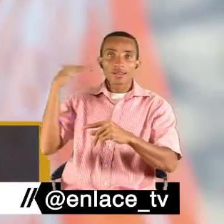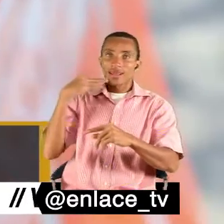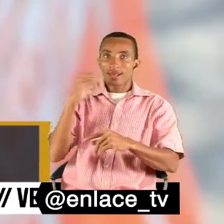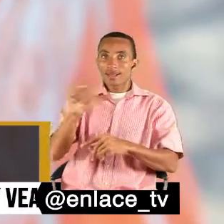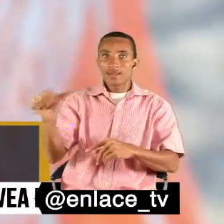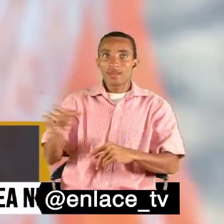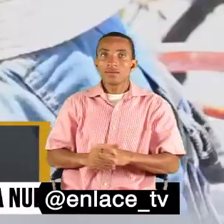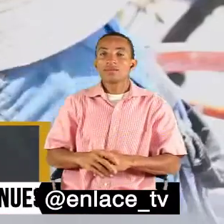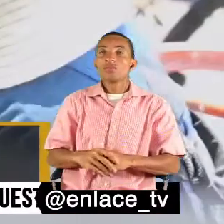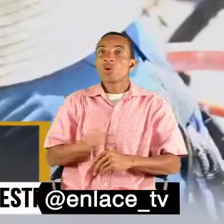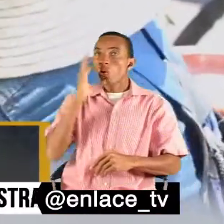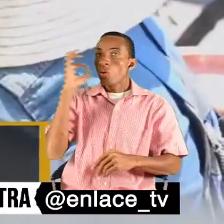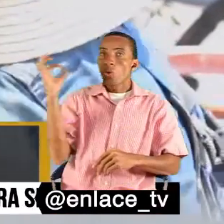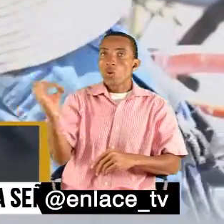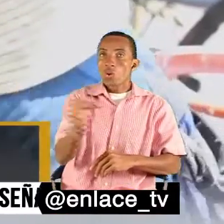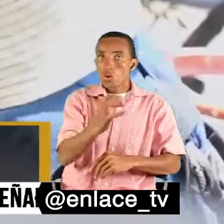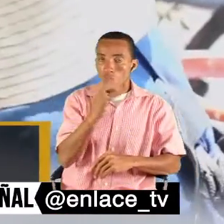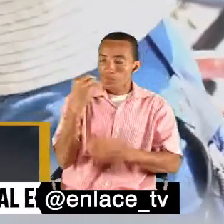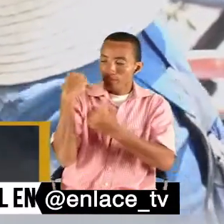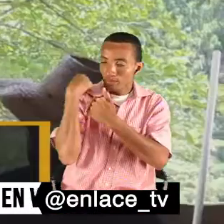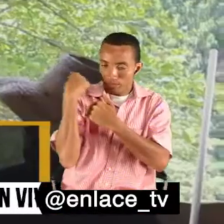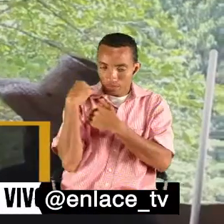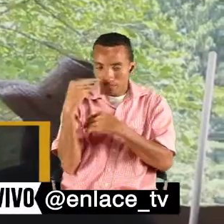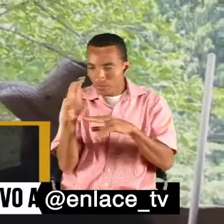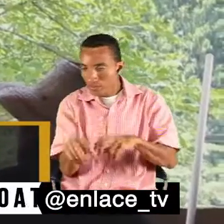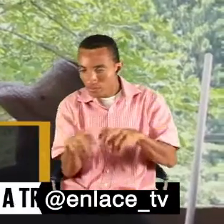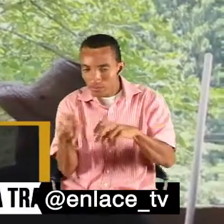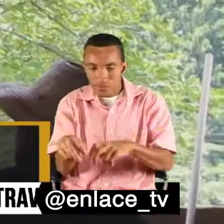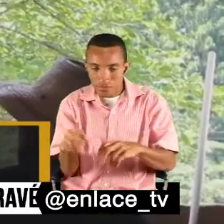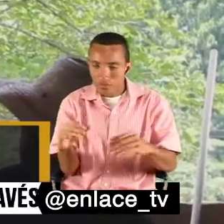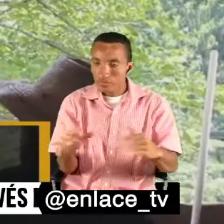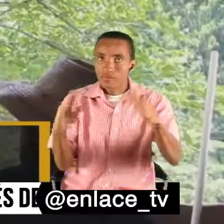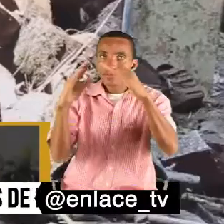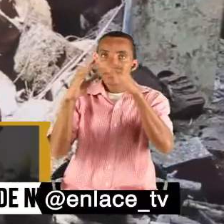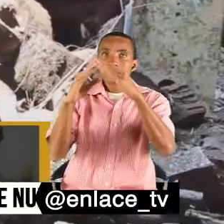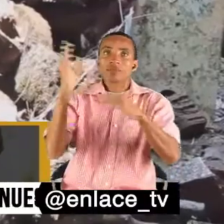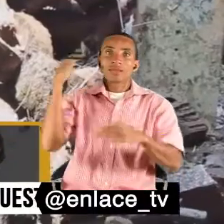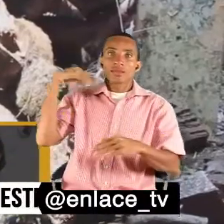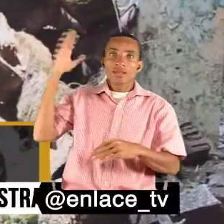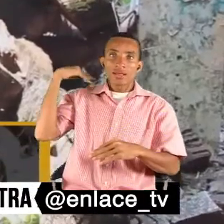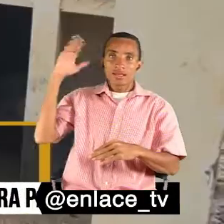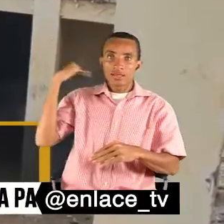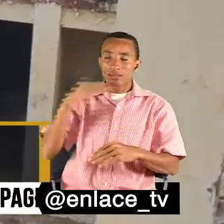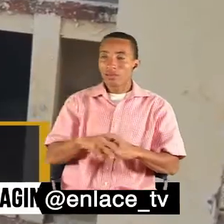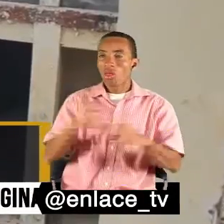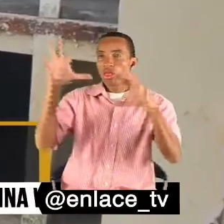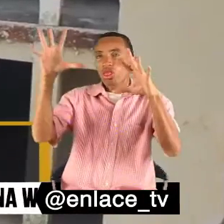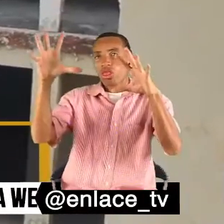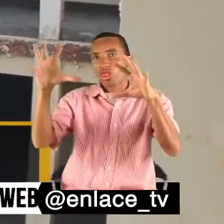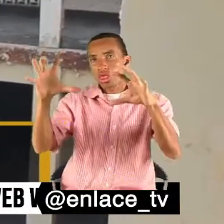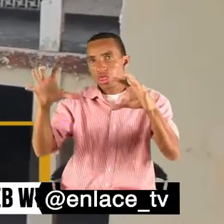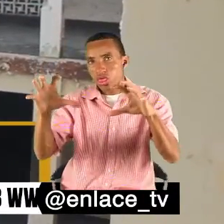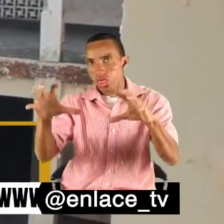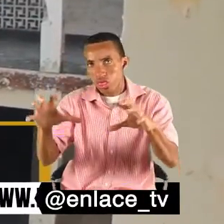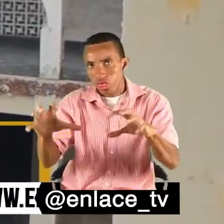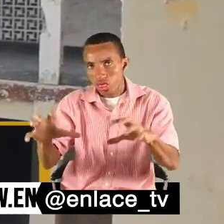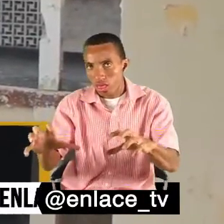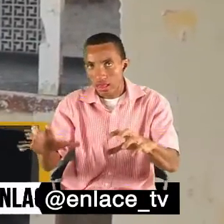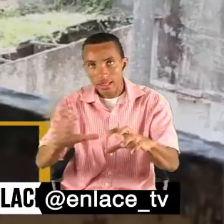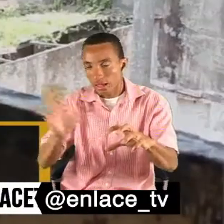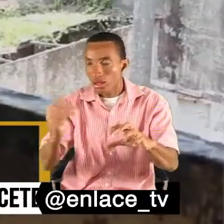mano, un grupo de hombres trabajadores de la Secretaría de Infraestructura dejan atrás el estado de abandono en el que se encontraba